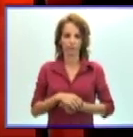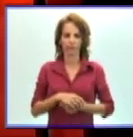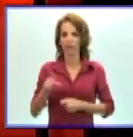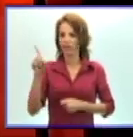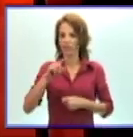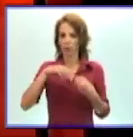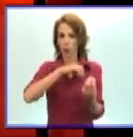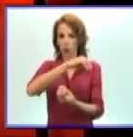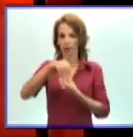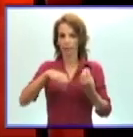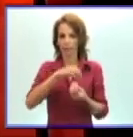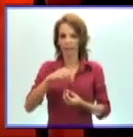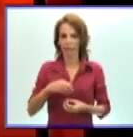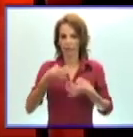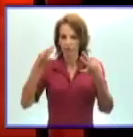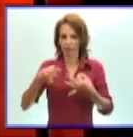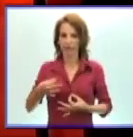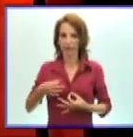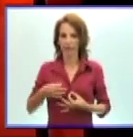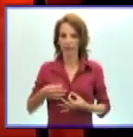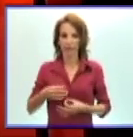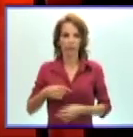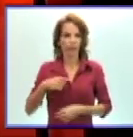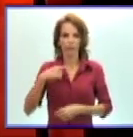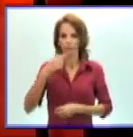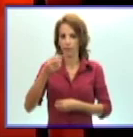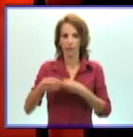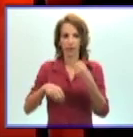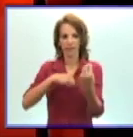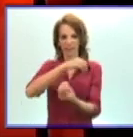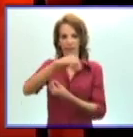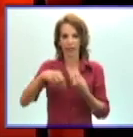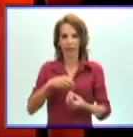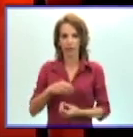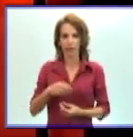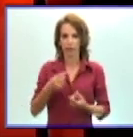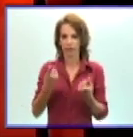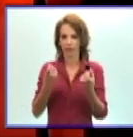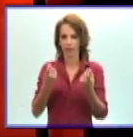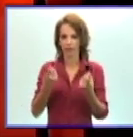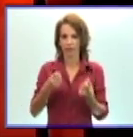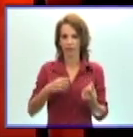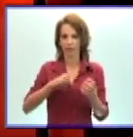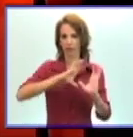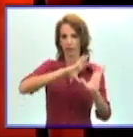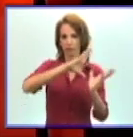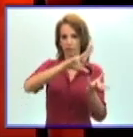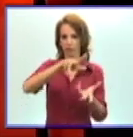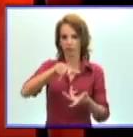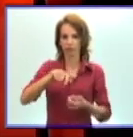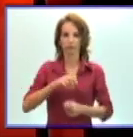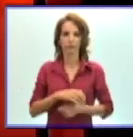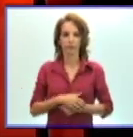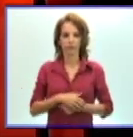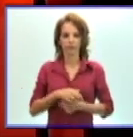a ocurrir ese cambio grande que necesita nuestro planeta. Hasta aquí nuestro